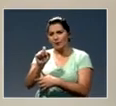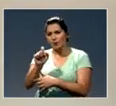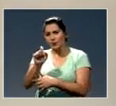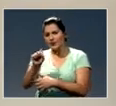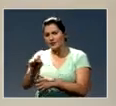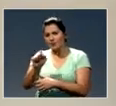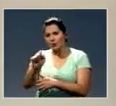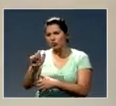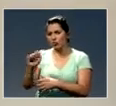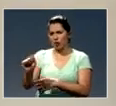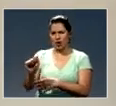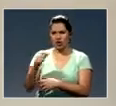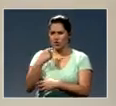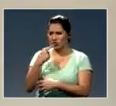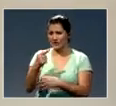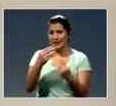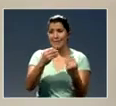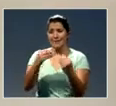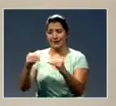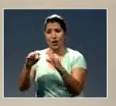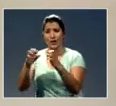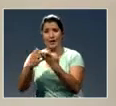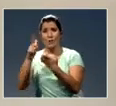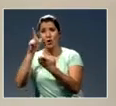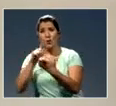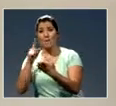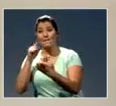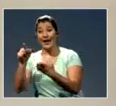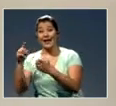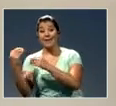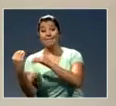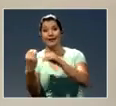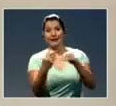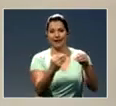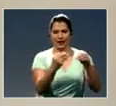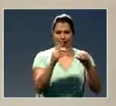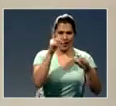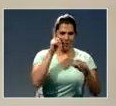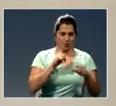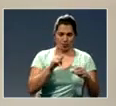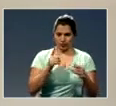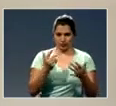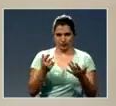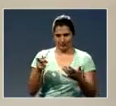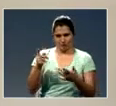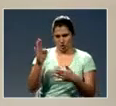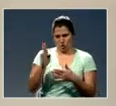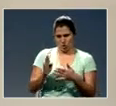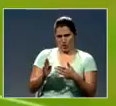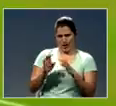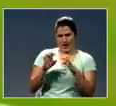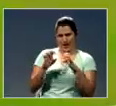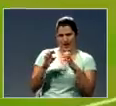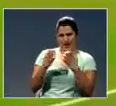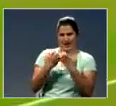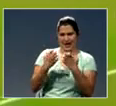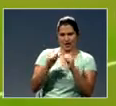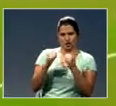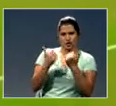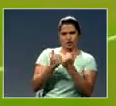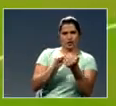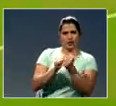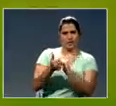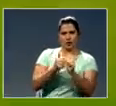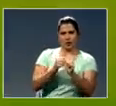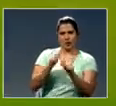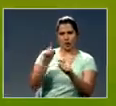su vez lo pueda vender, porque legalmente no se puede vender una asociación deportiva. En cualquier